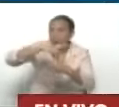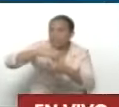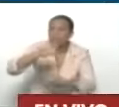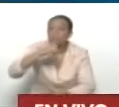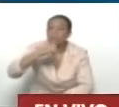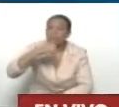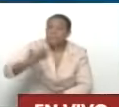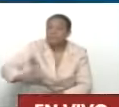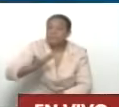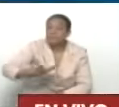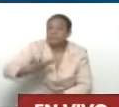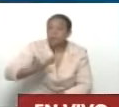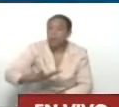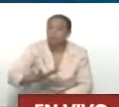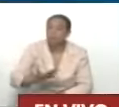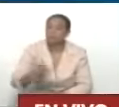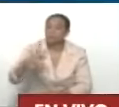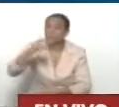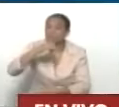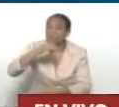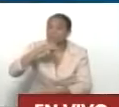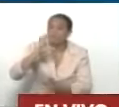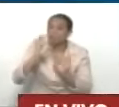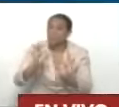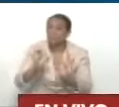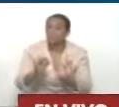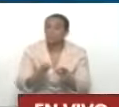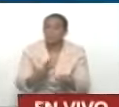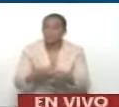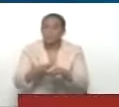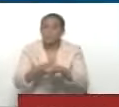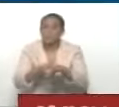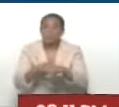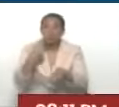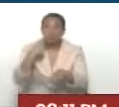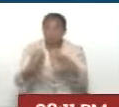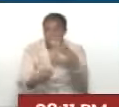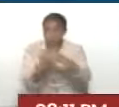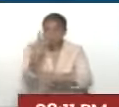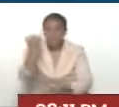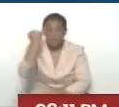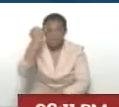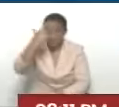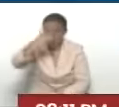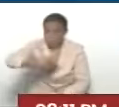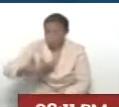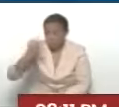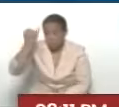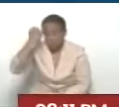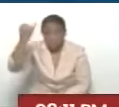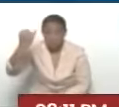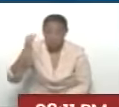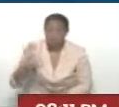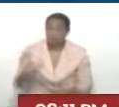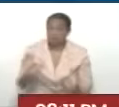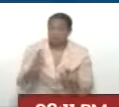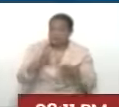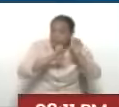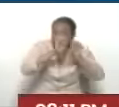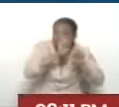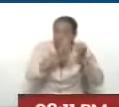un dato importante, significativo. Yo fundé, porque fue una idea que tuve, la evalué,